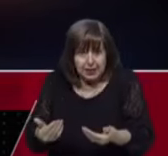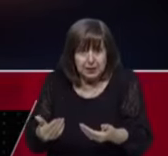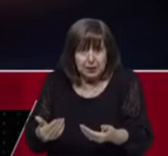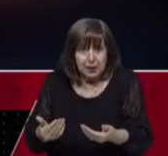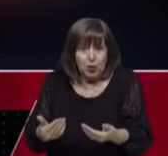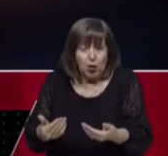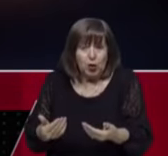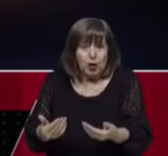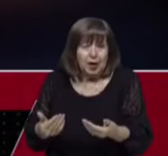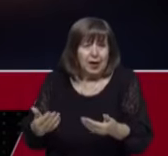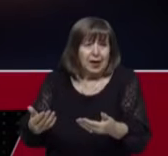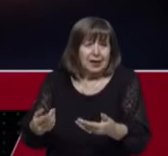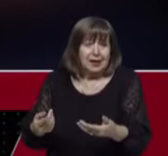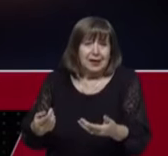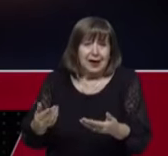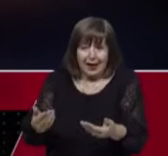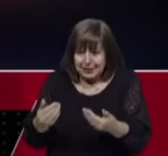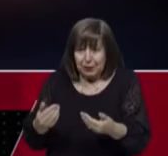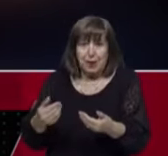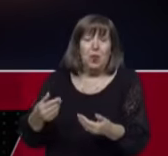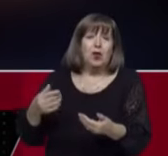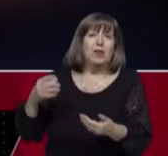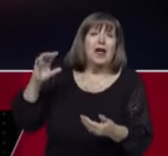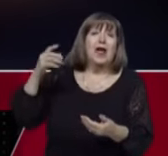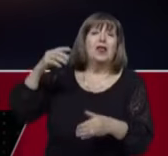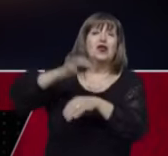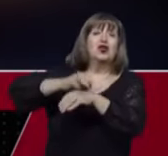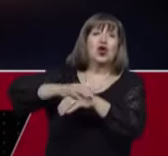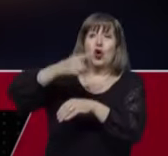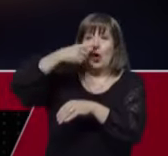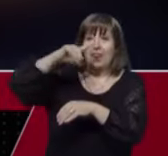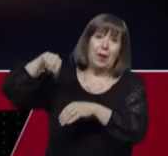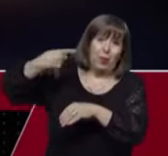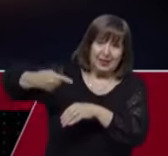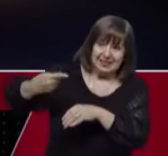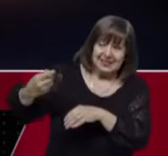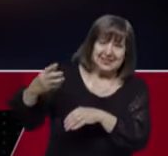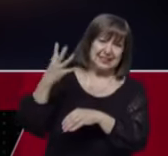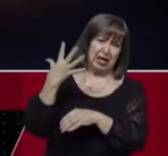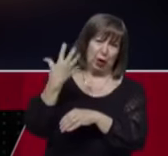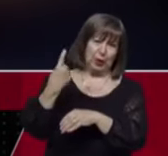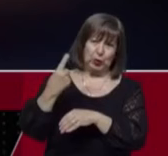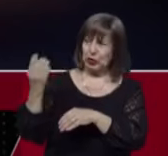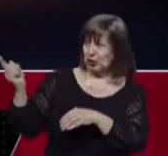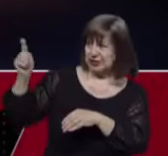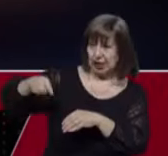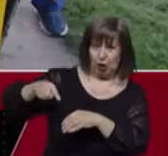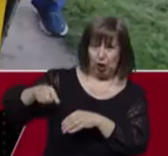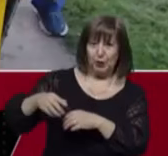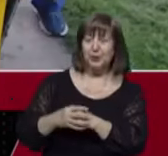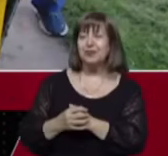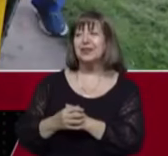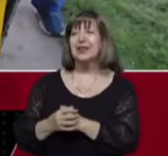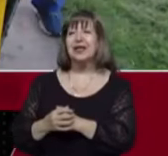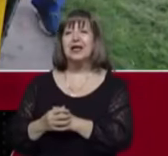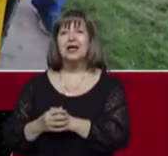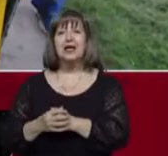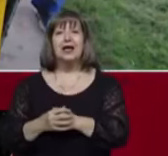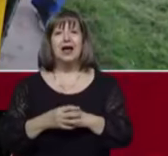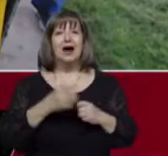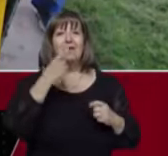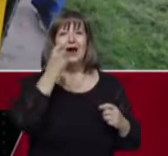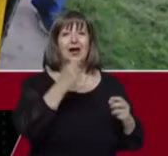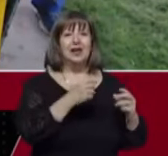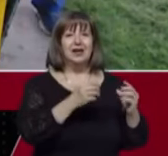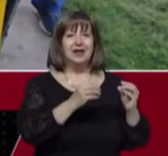ahí las parteras fueron ustedes, digamos, todos llegaron después. Sí, fuimos nosotras dos. Bueno, y cuéntenme también del apoyo del resto del grupo. Y ahí,